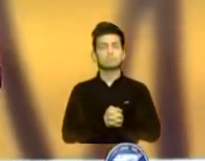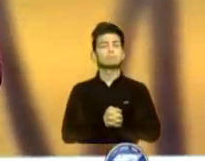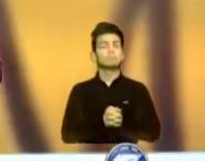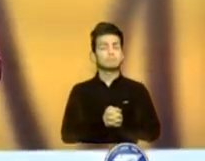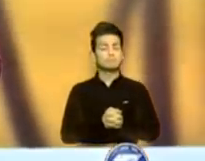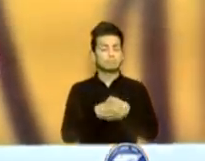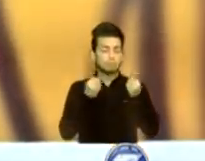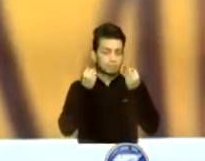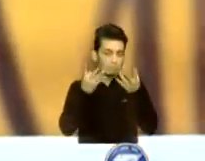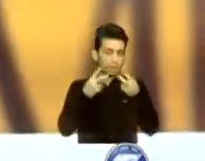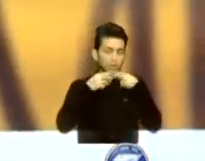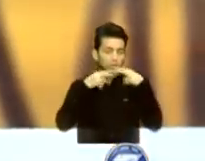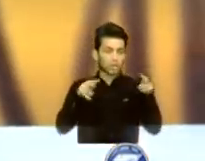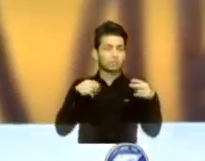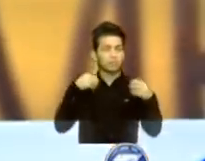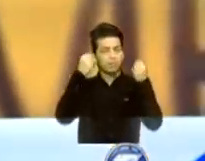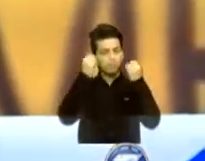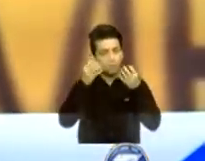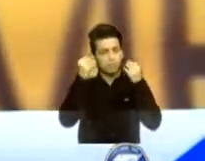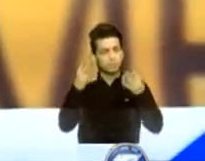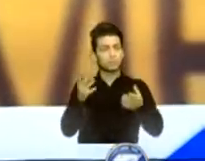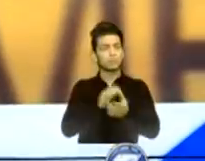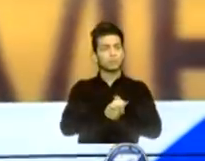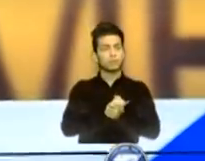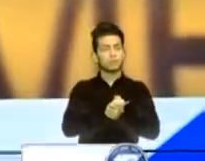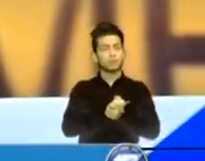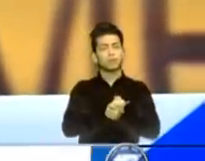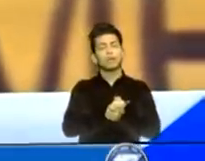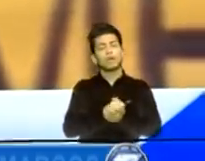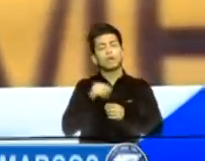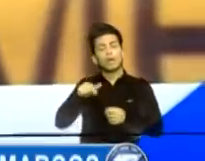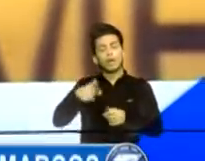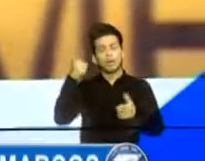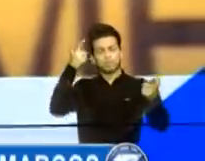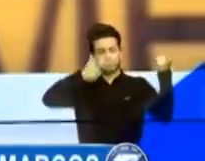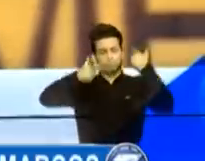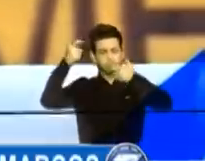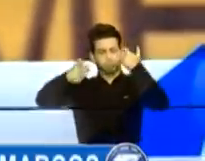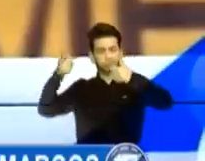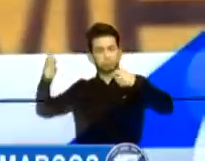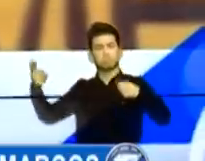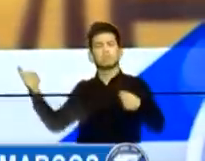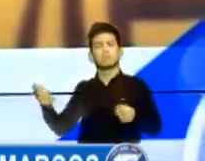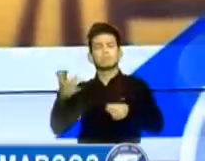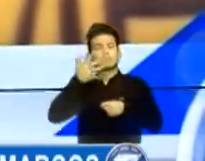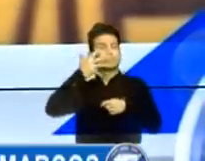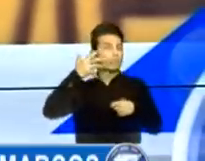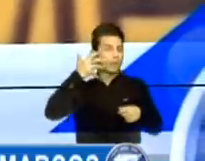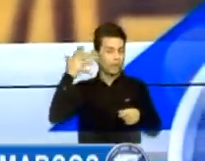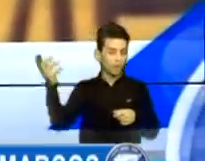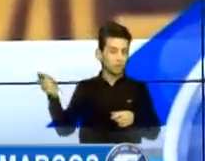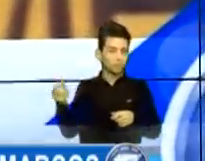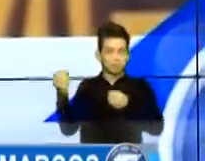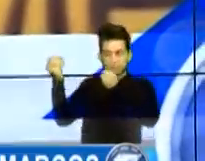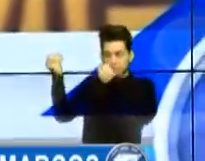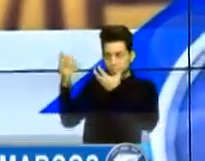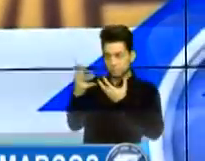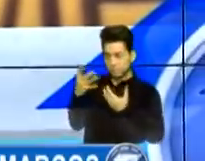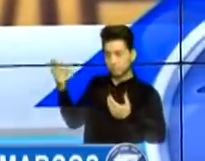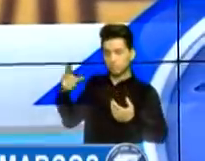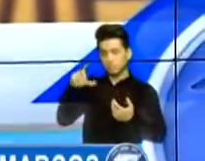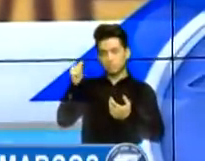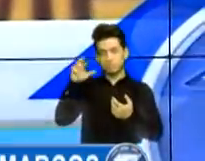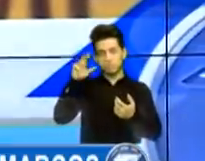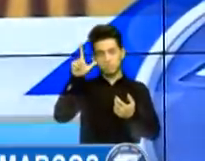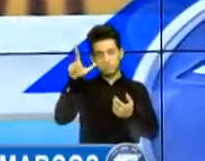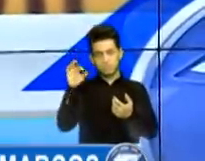Les informamos que ocurrió un ataque armado en la zona costera del departamento de San Marcos. Es el periodista Carlos Barrios quien nos tiene